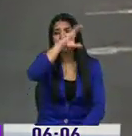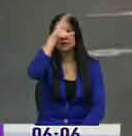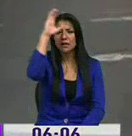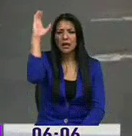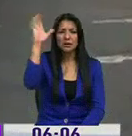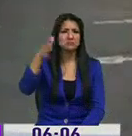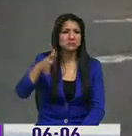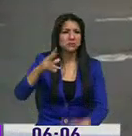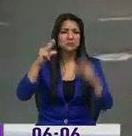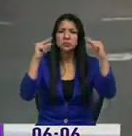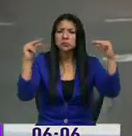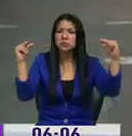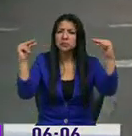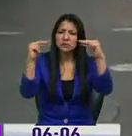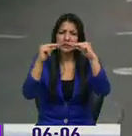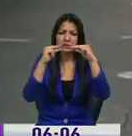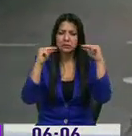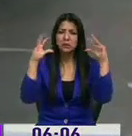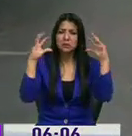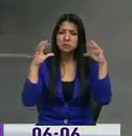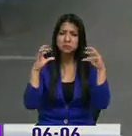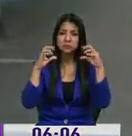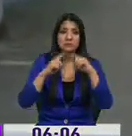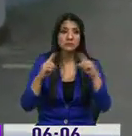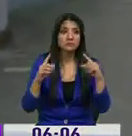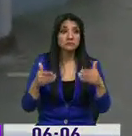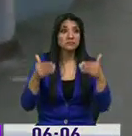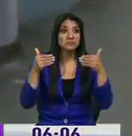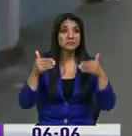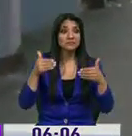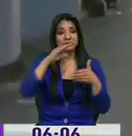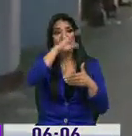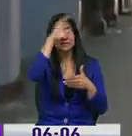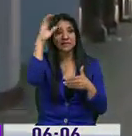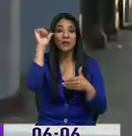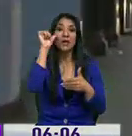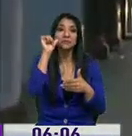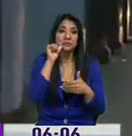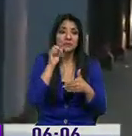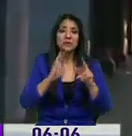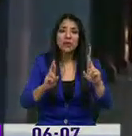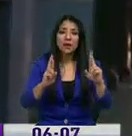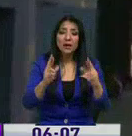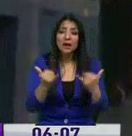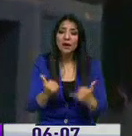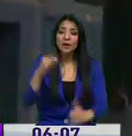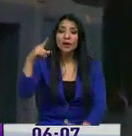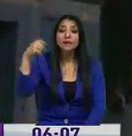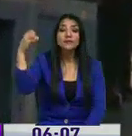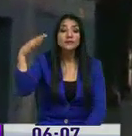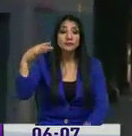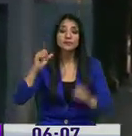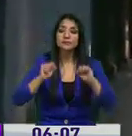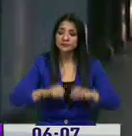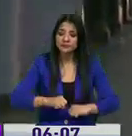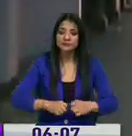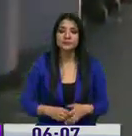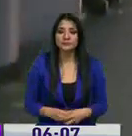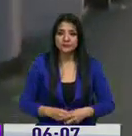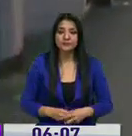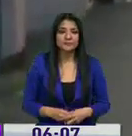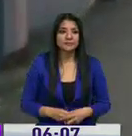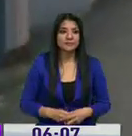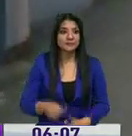nublado y detrás de las nubes podemos ver un lindo cielo azul así que esperemos que hoy sí tengamos un muy buen clima a